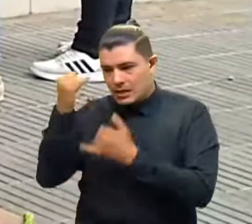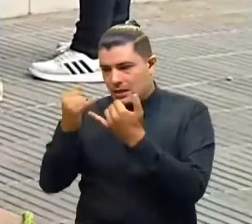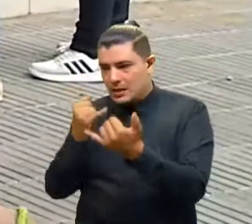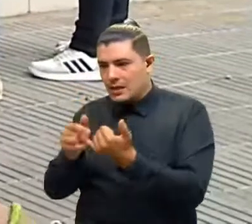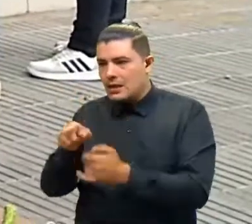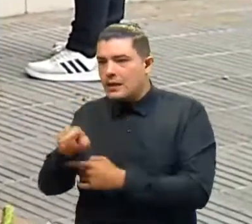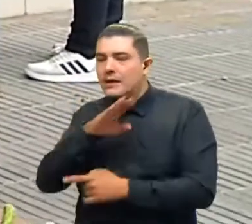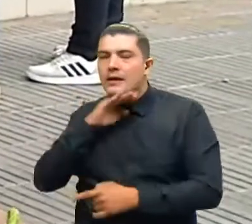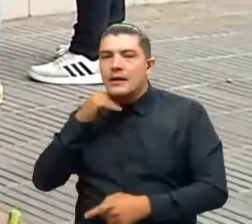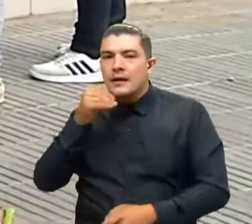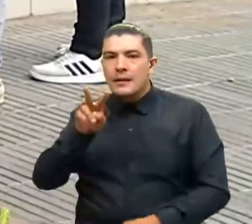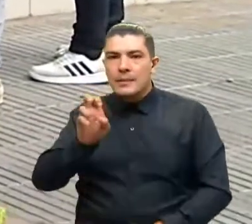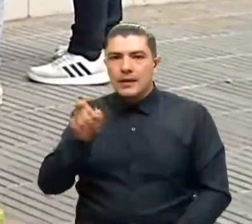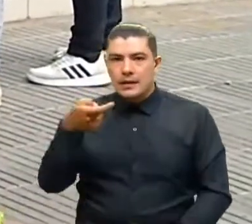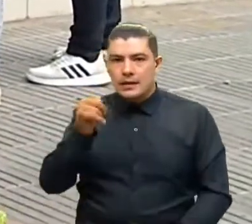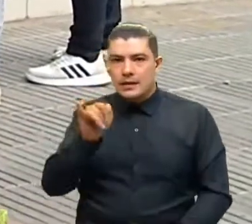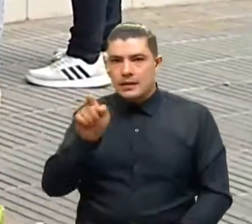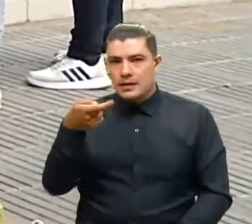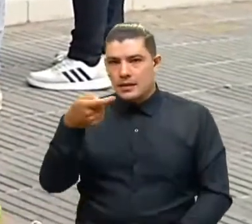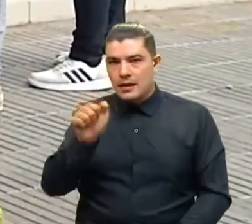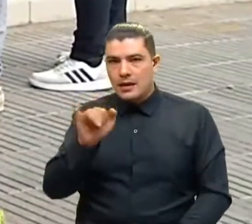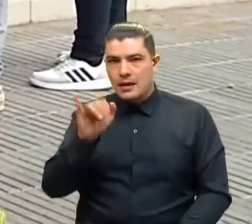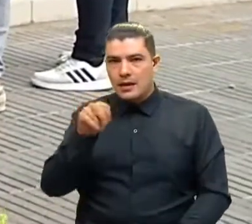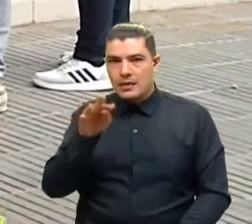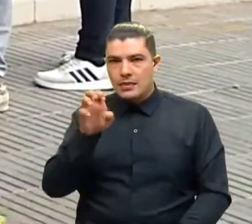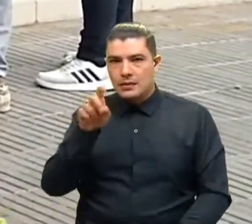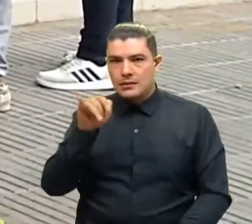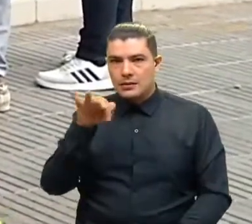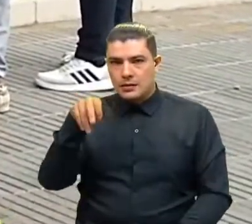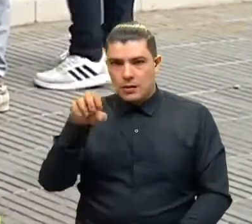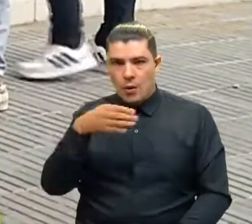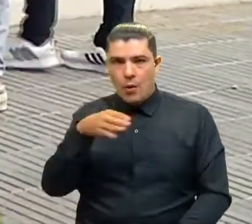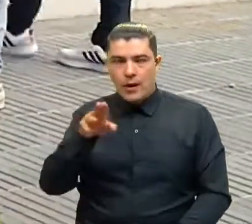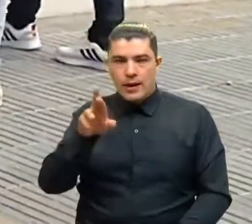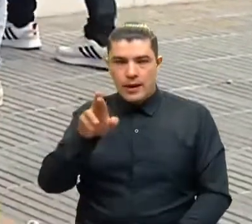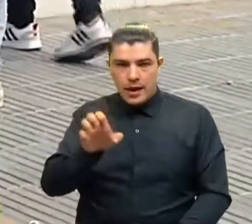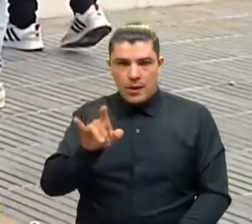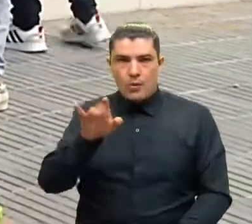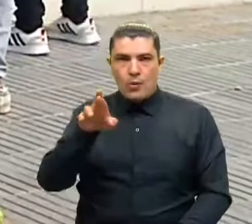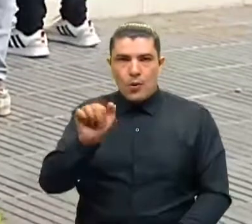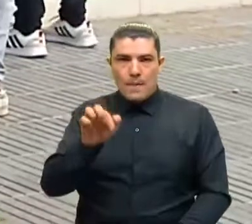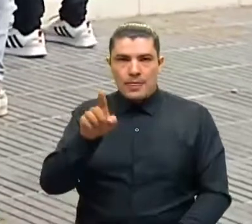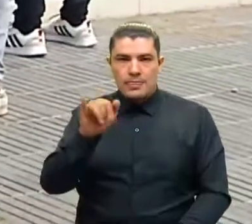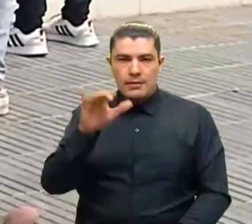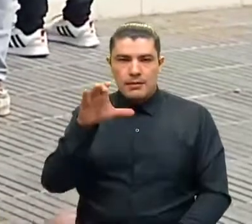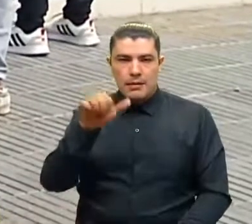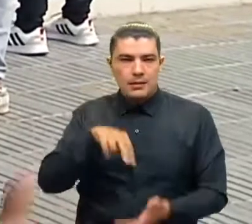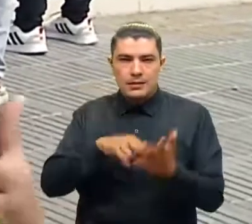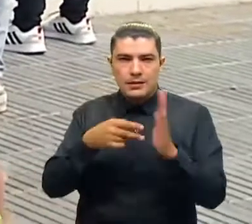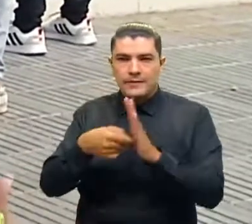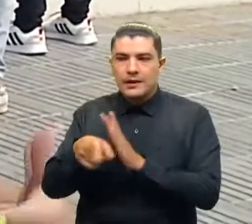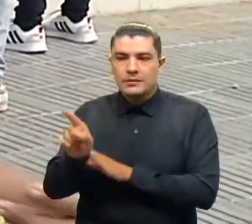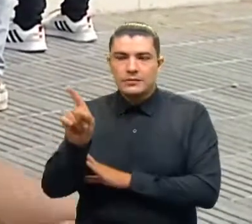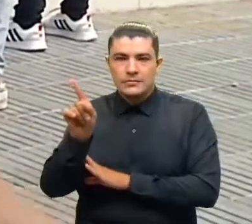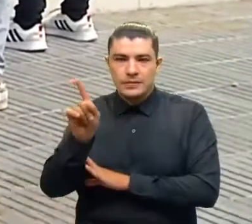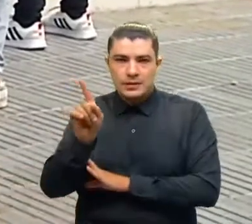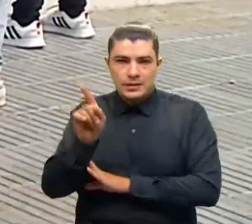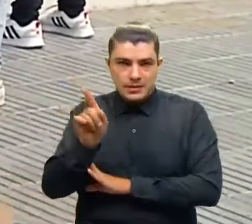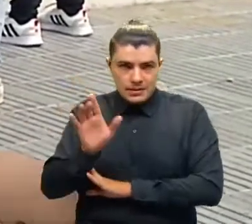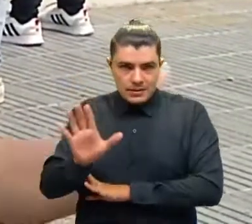que se llama vejiga intestino neuropática. ¿Qué es eso? Eso es deficiencia